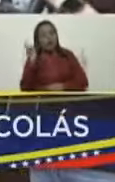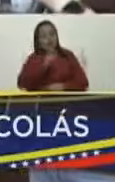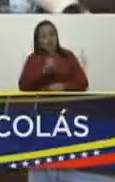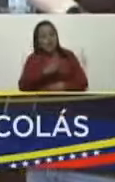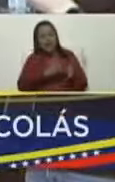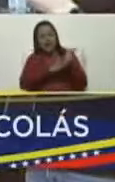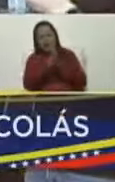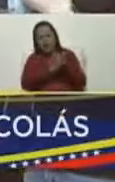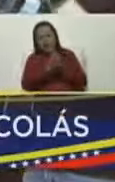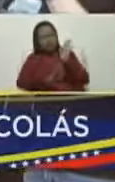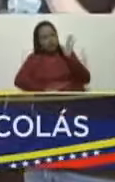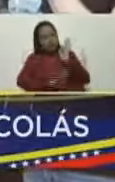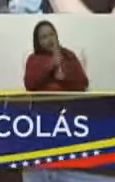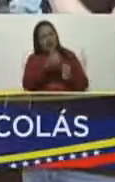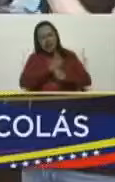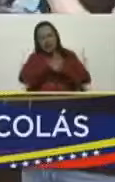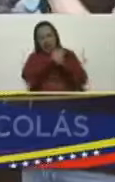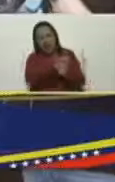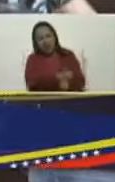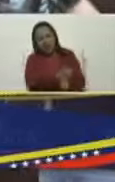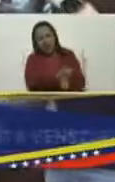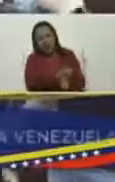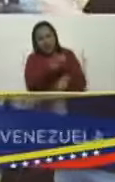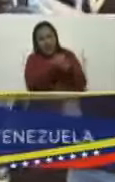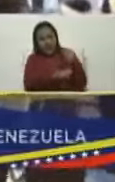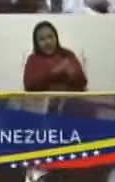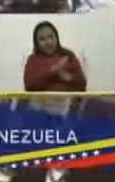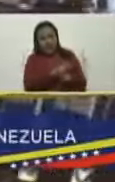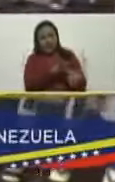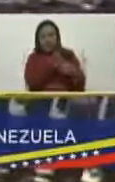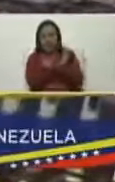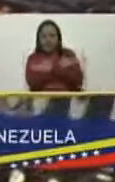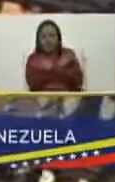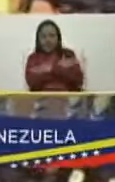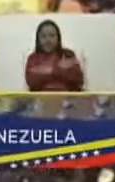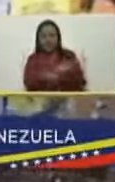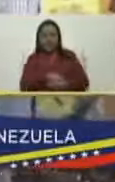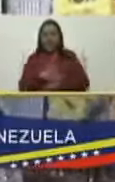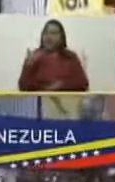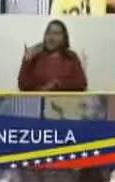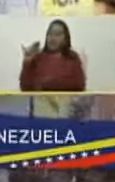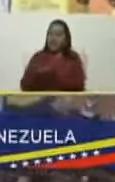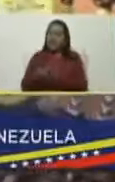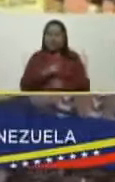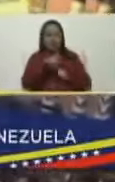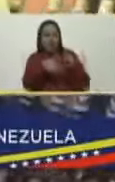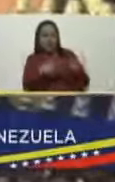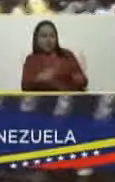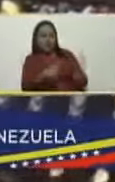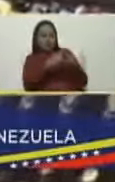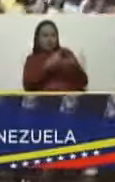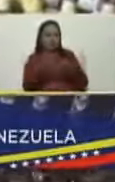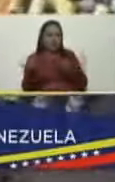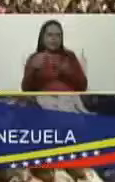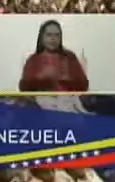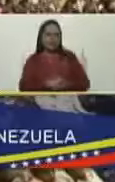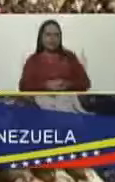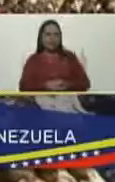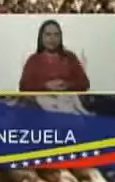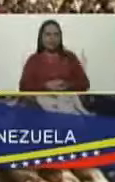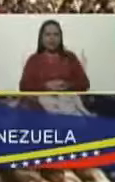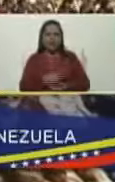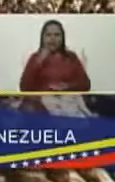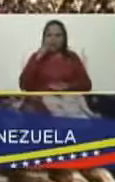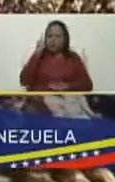emprende, que cree, que ama. Así mismo es. Y que hace. Gracias. Felicitaciones. Gracias. Pronto nos verán por allá. Seguro que sí. Y aquí veo a una